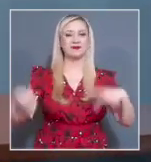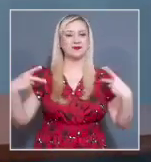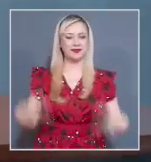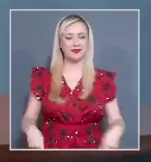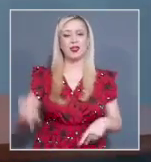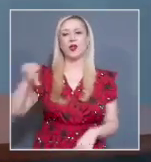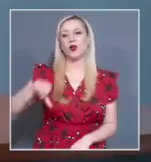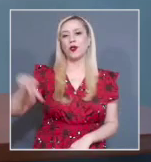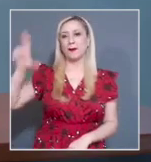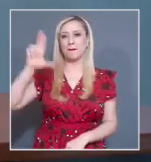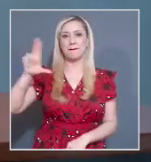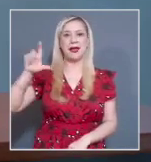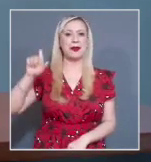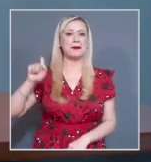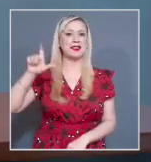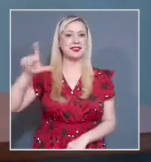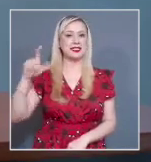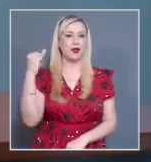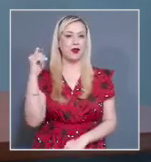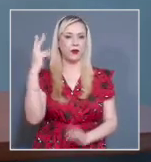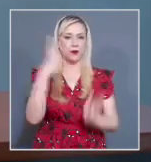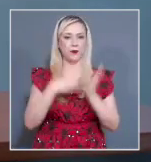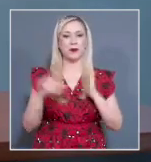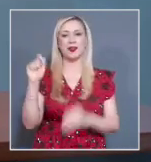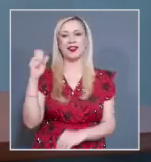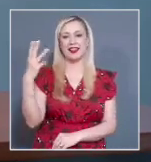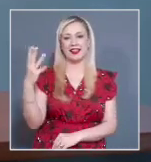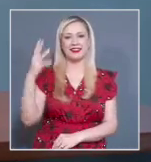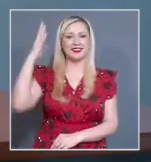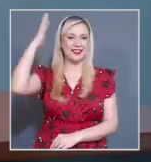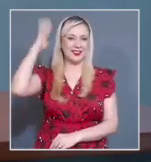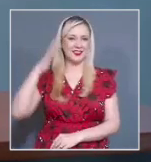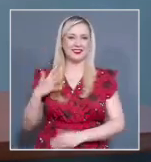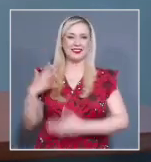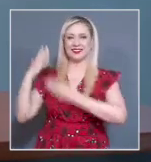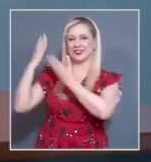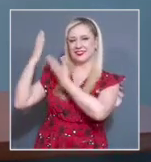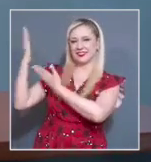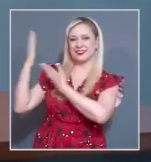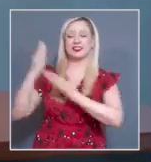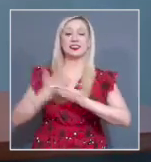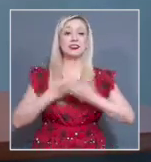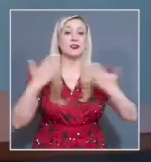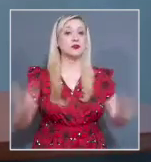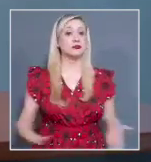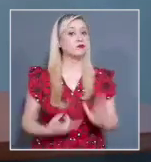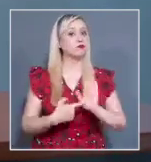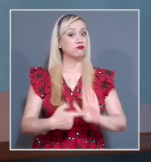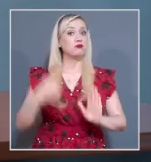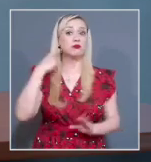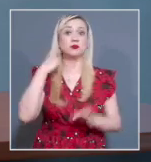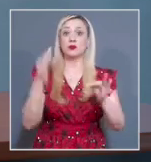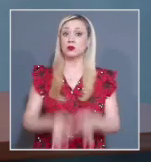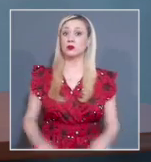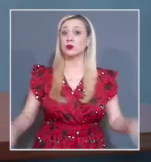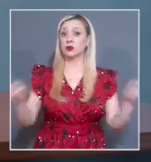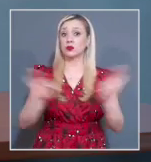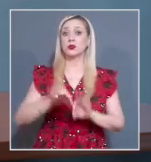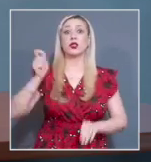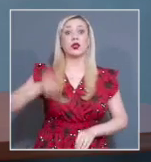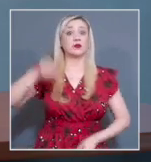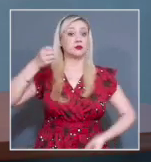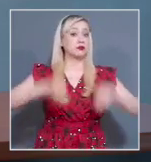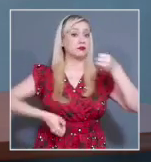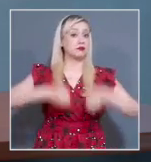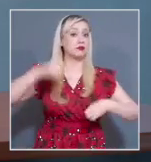junio de 2023. Soy Lorena Sánchez Cabrera y tendré el gusto de presentarle la información más importante generada hasta el momento de lo que ha ocurrido